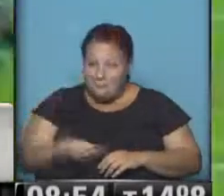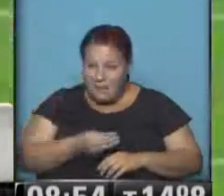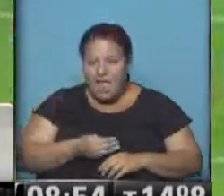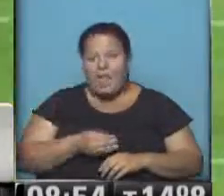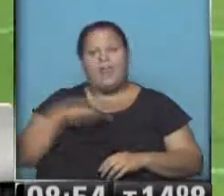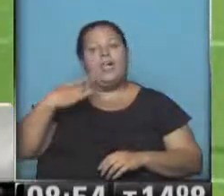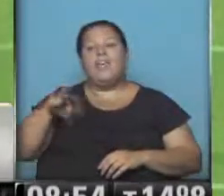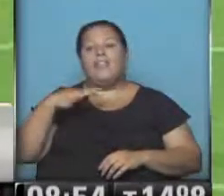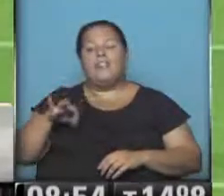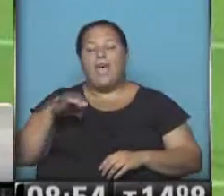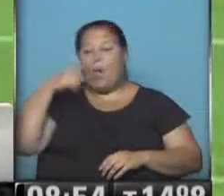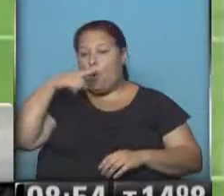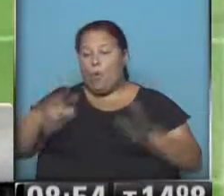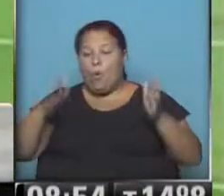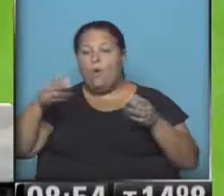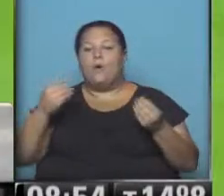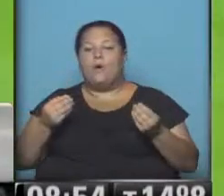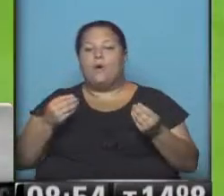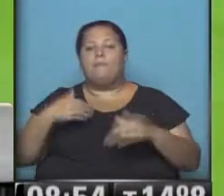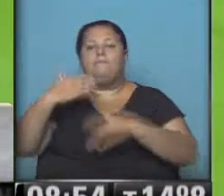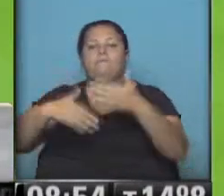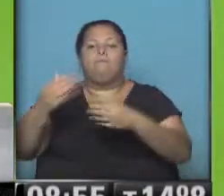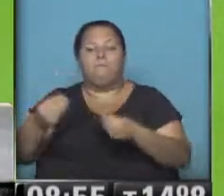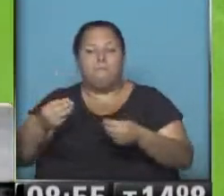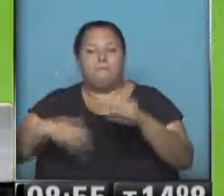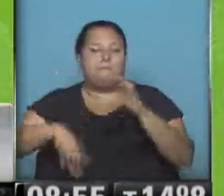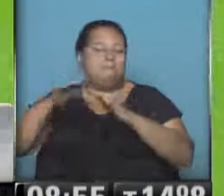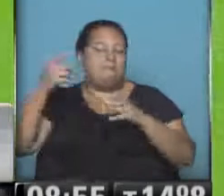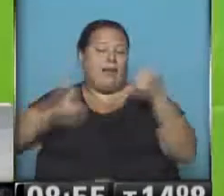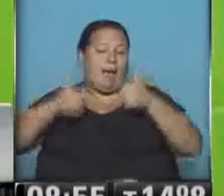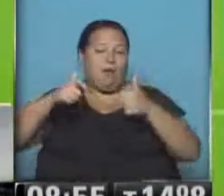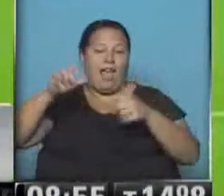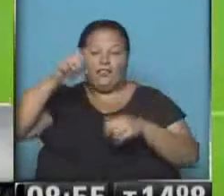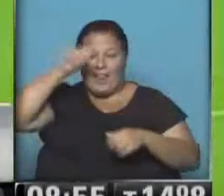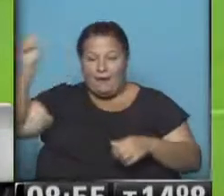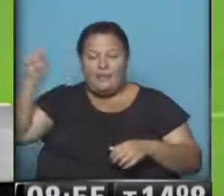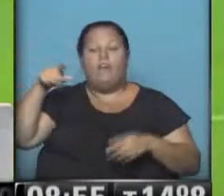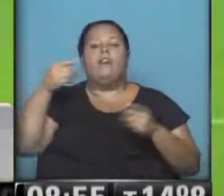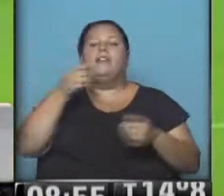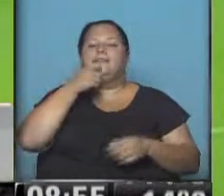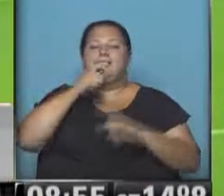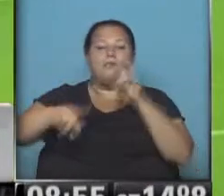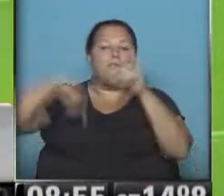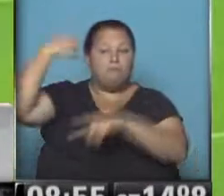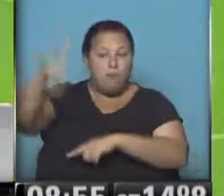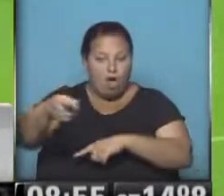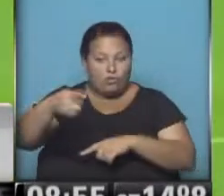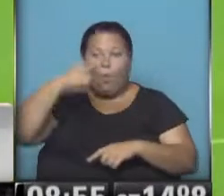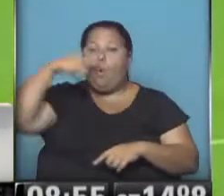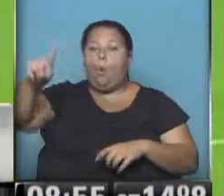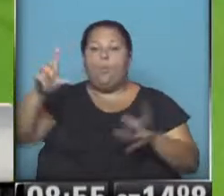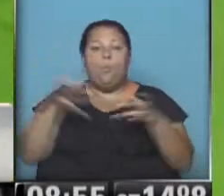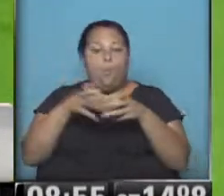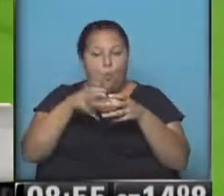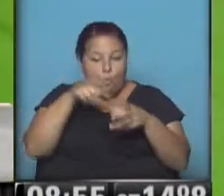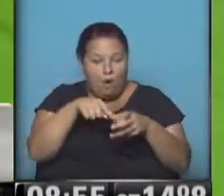definir esta posibilidad de prosperar en el máximo torneo continental cuando en la próxima fecha la última del